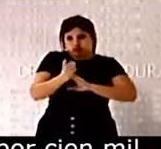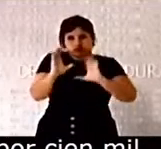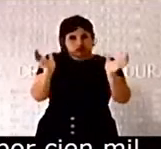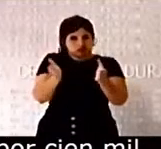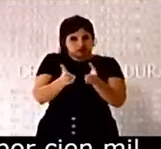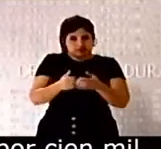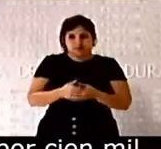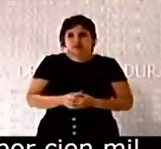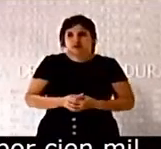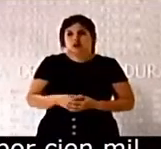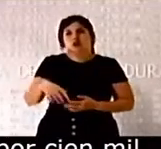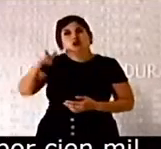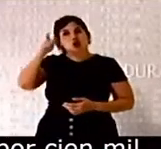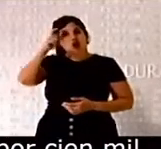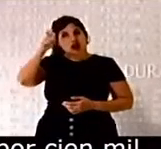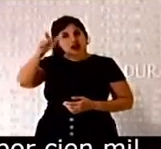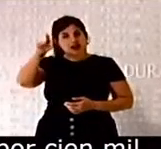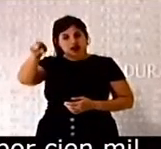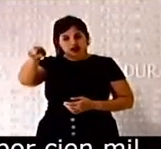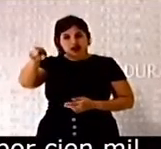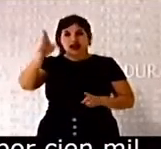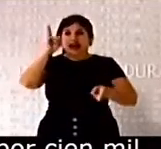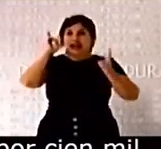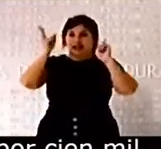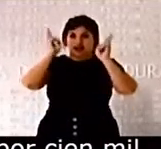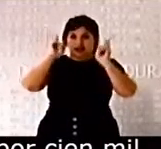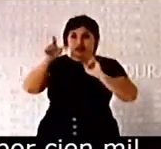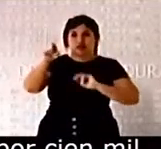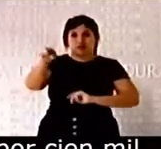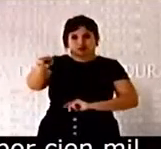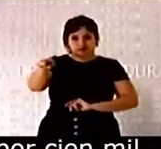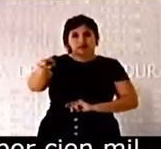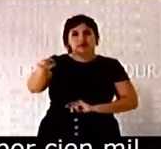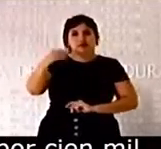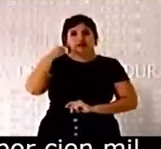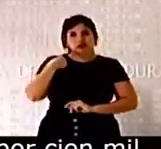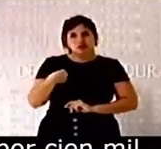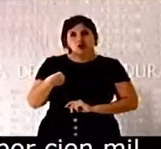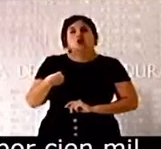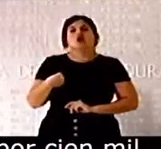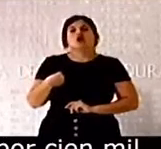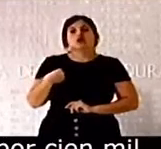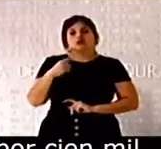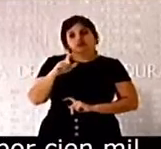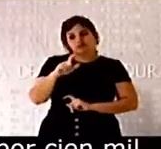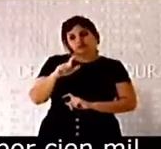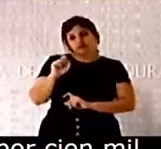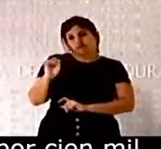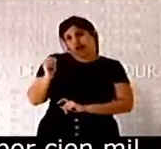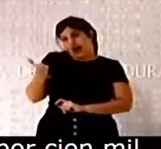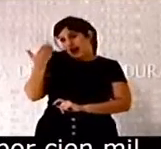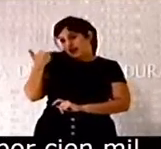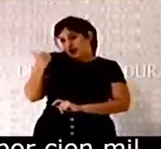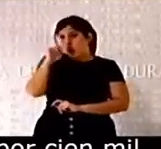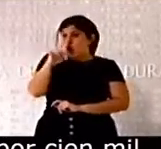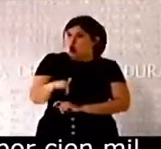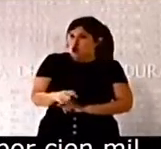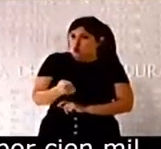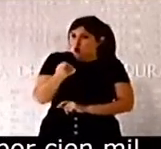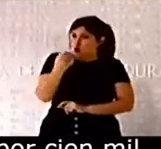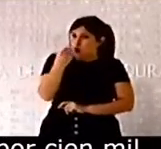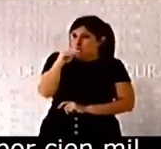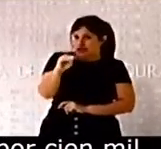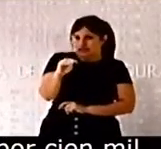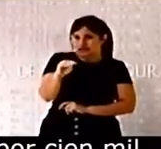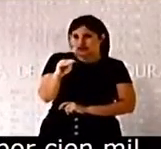Y la localidad de Jerez de los Caballeros tiene una incidencia en el día de ayer, hoy le ha subido un poco,